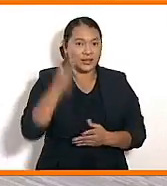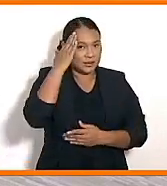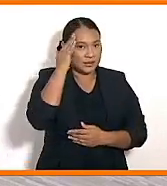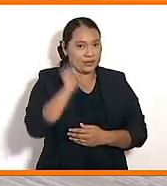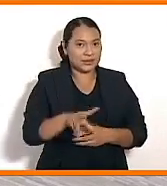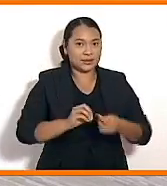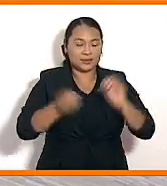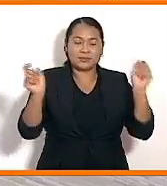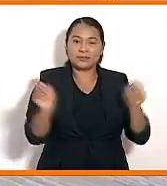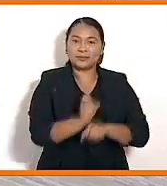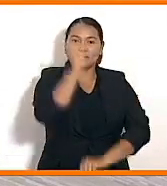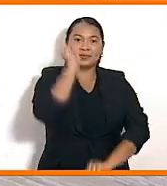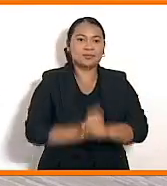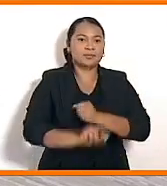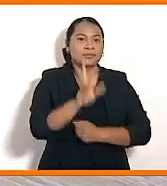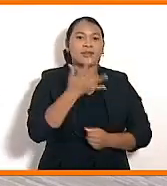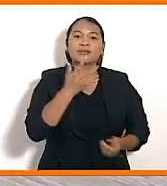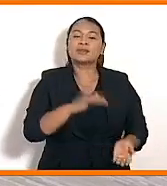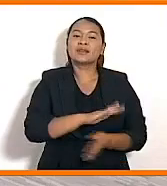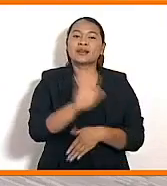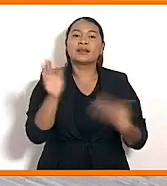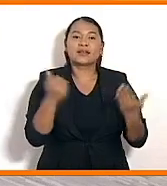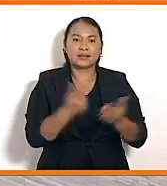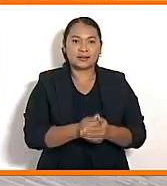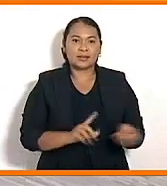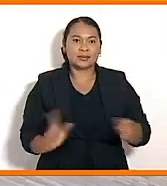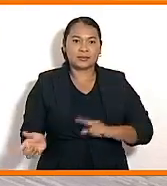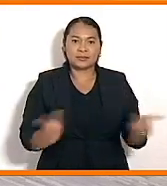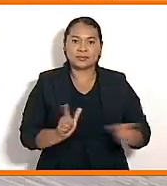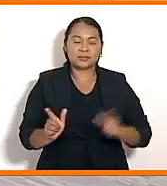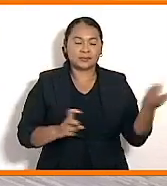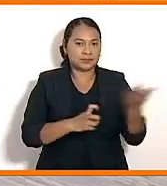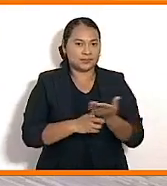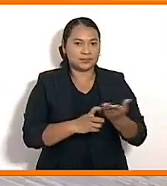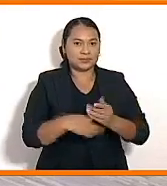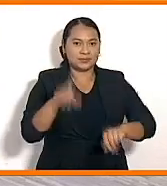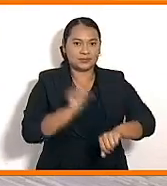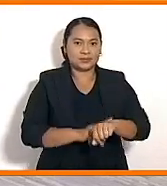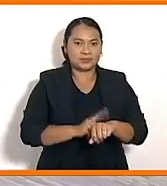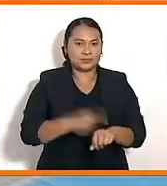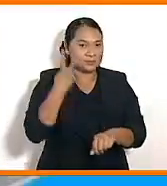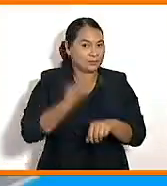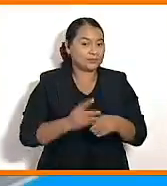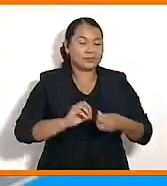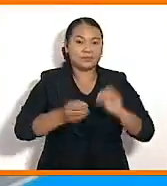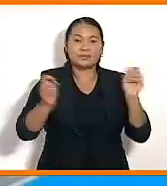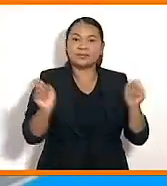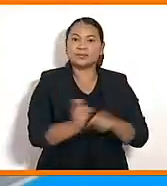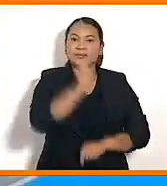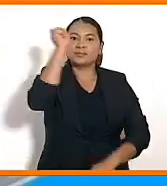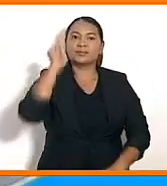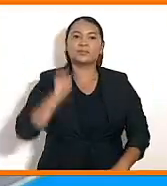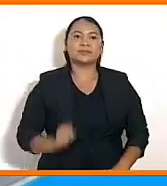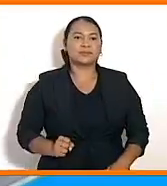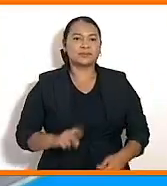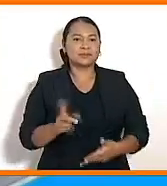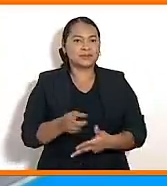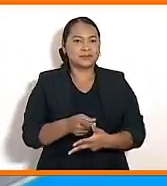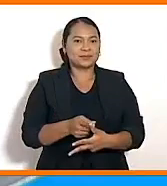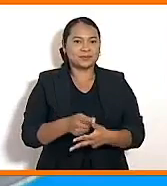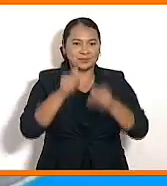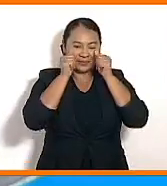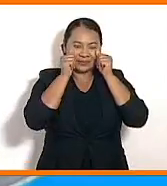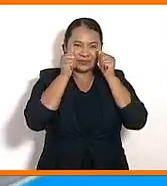para Pega 3, así que te deseo muchísima suerte. Y espero que tengas tu boleto en mano porque se viene el primer número seleccionado y este es... ¡Atentos!